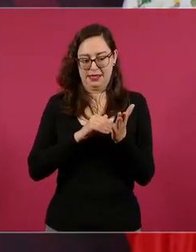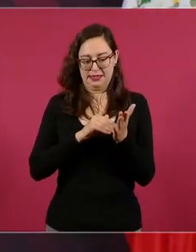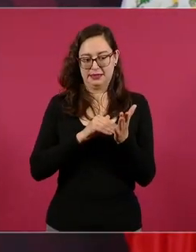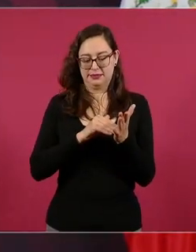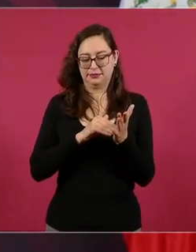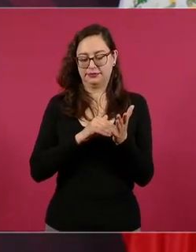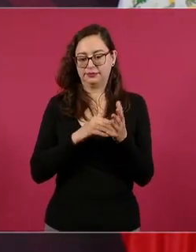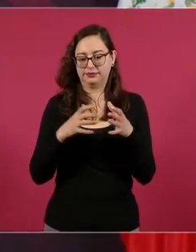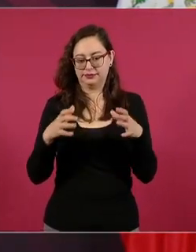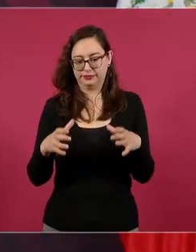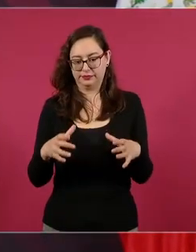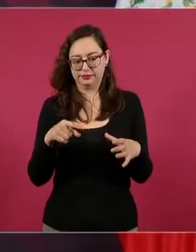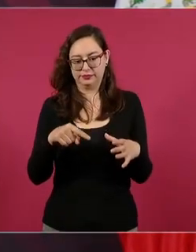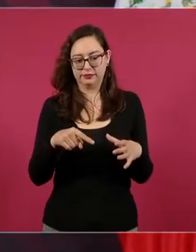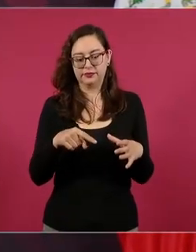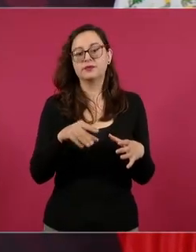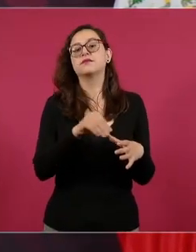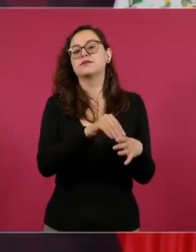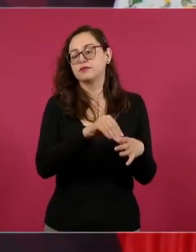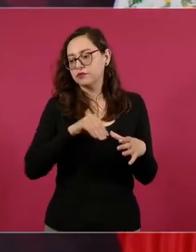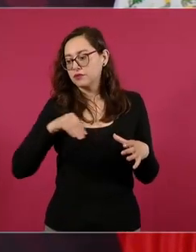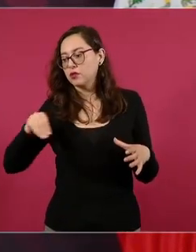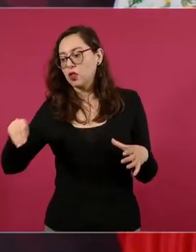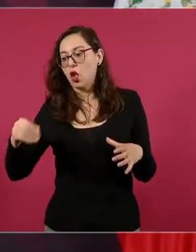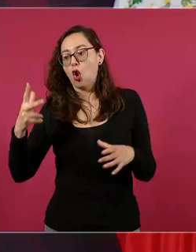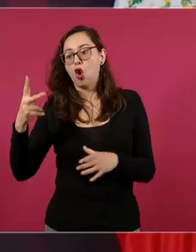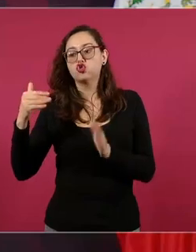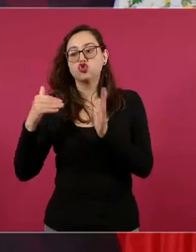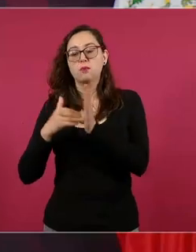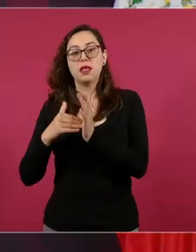en la coquizadora de Tula